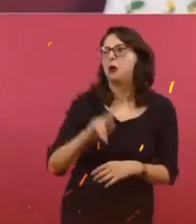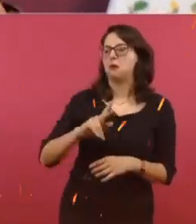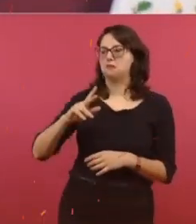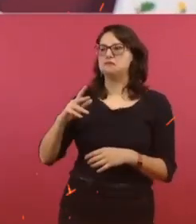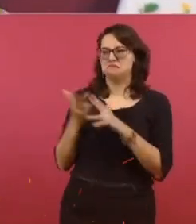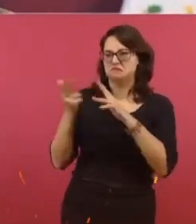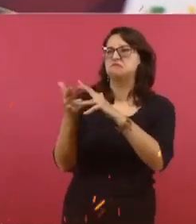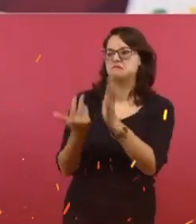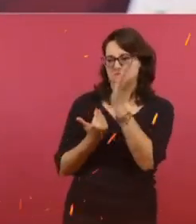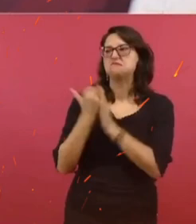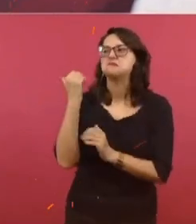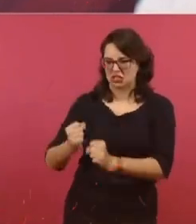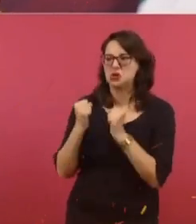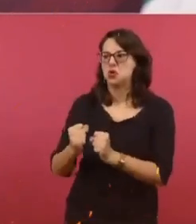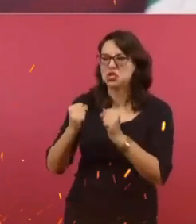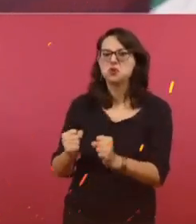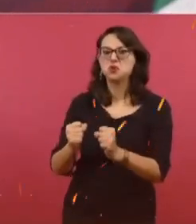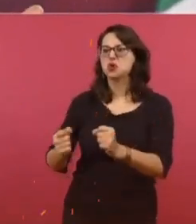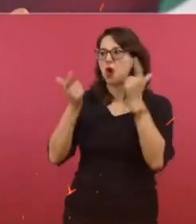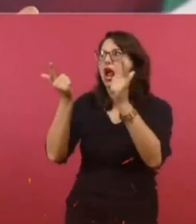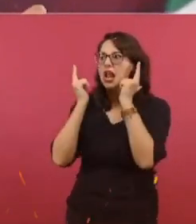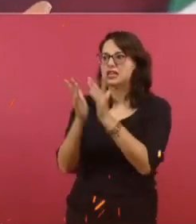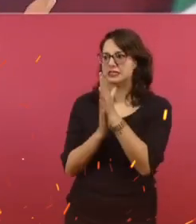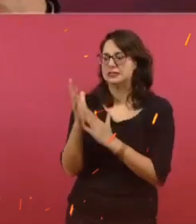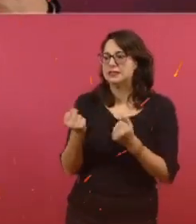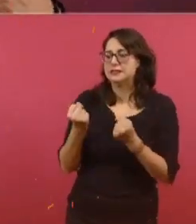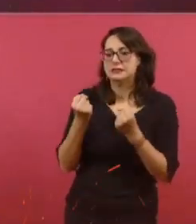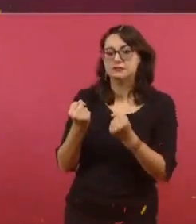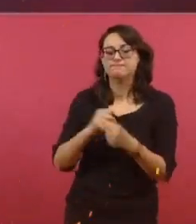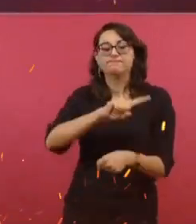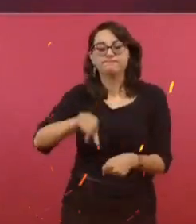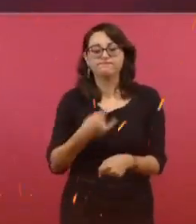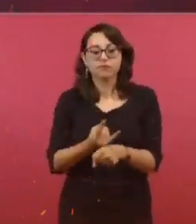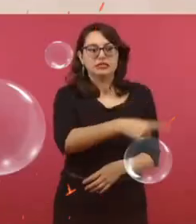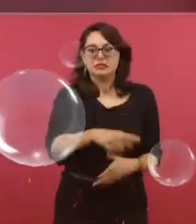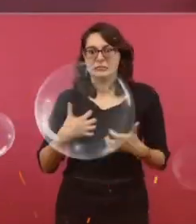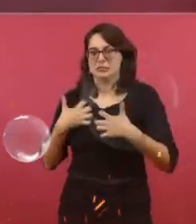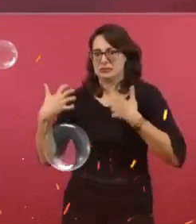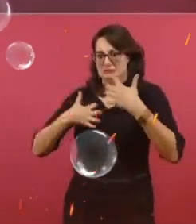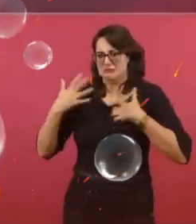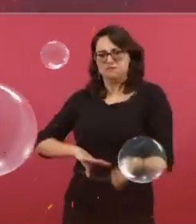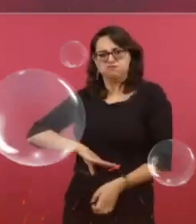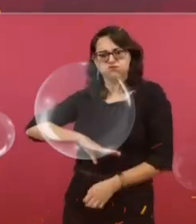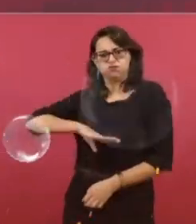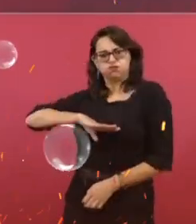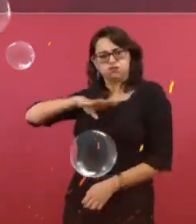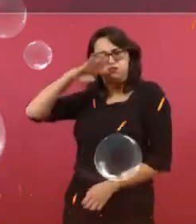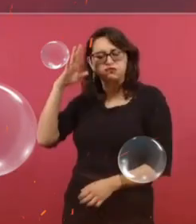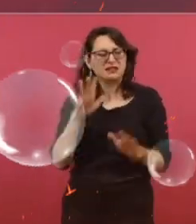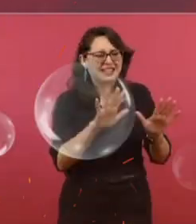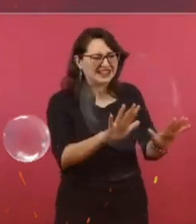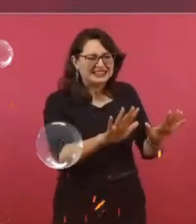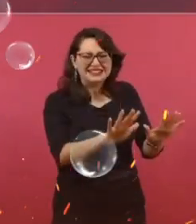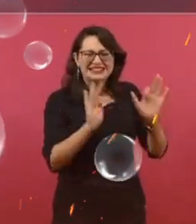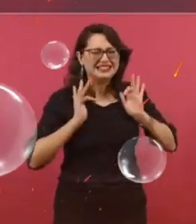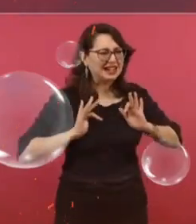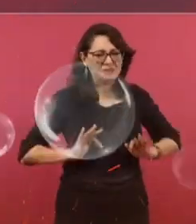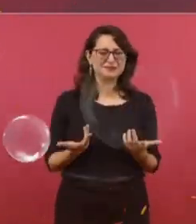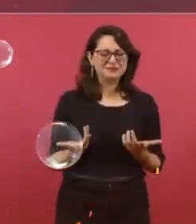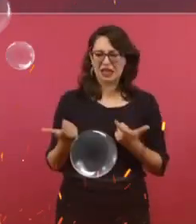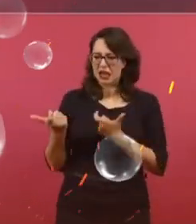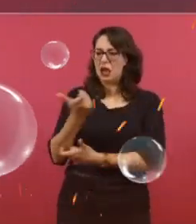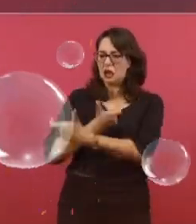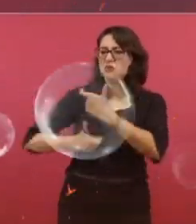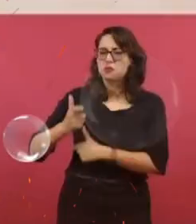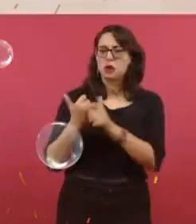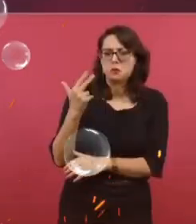y cada vez se enojan más. En lo económico vamos muy bien.